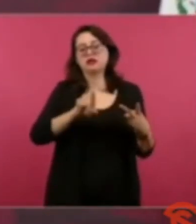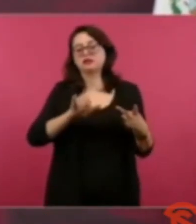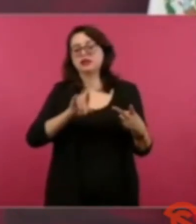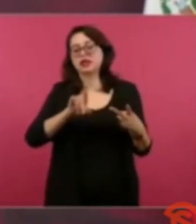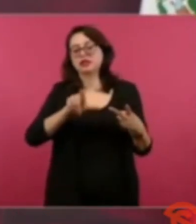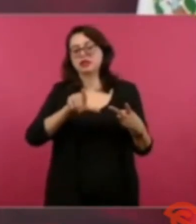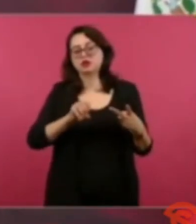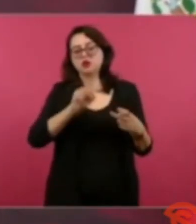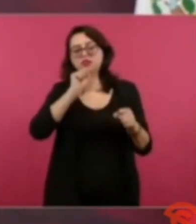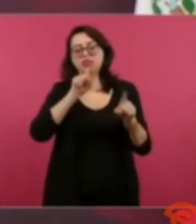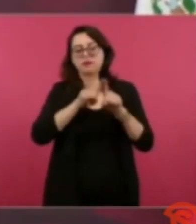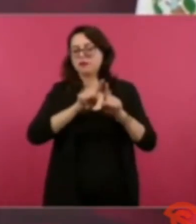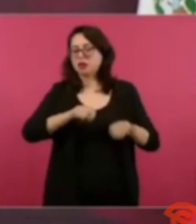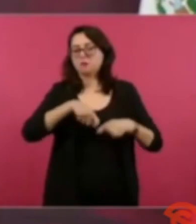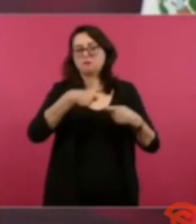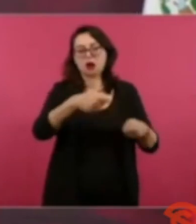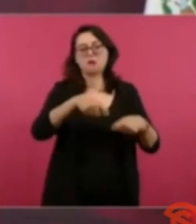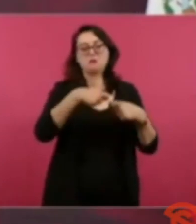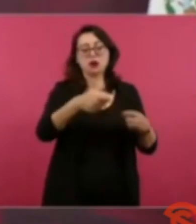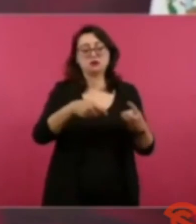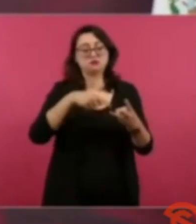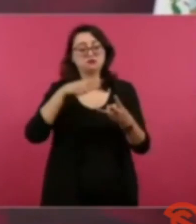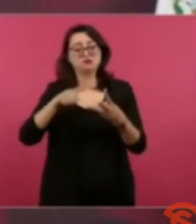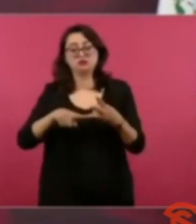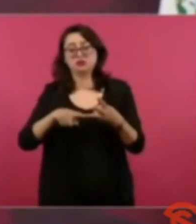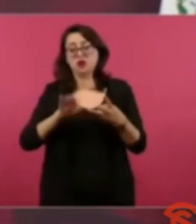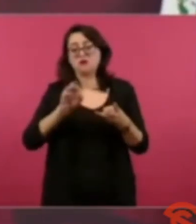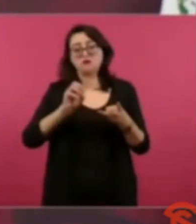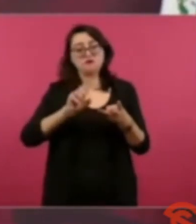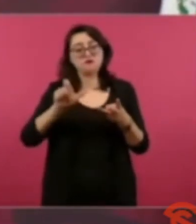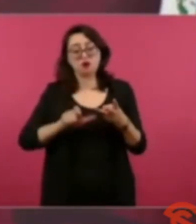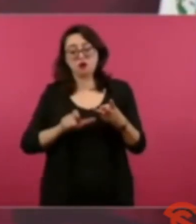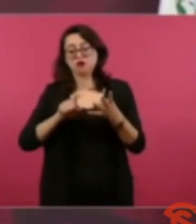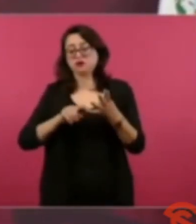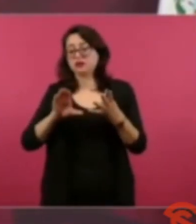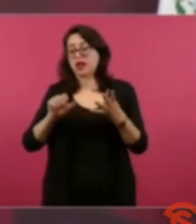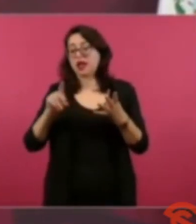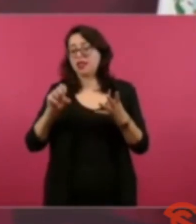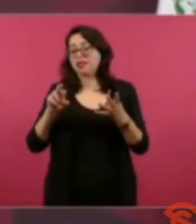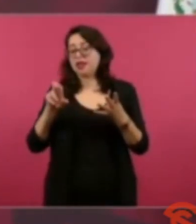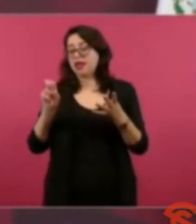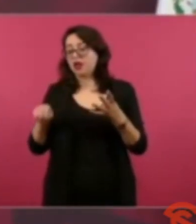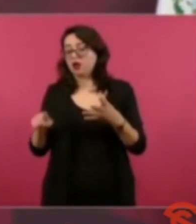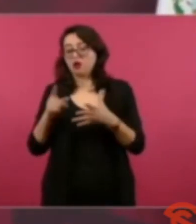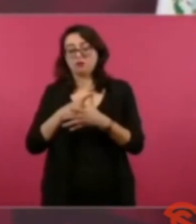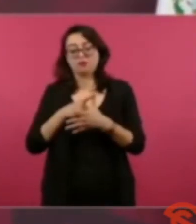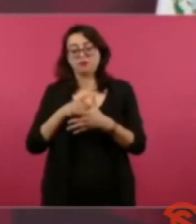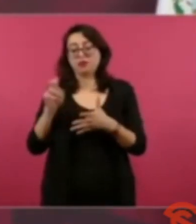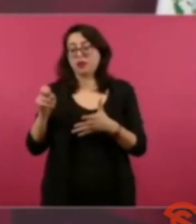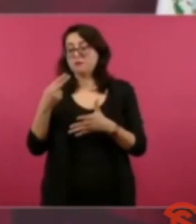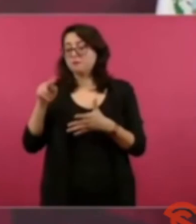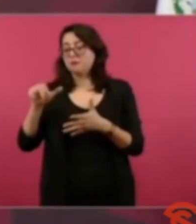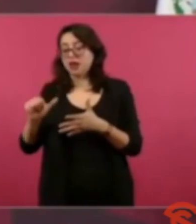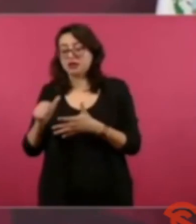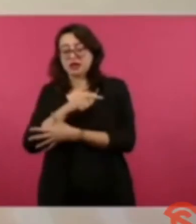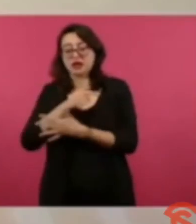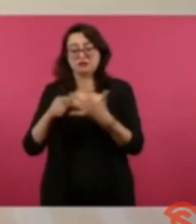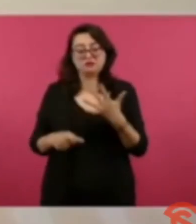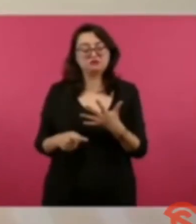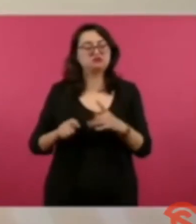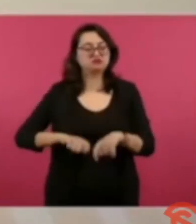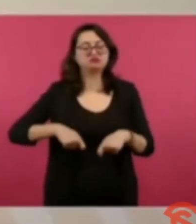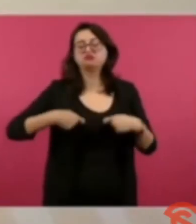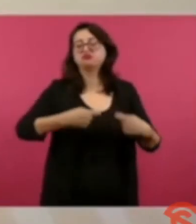Calderón y Peña Nieto, porque es un pensamiento. Por eso hablo del periodo neoliberal. Fueron 36